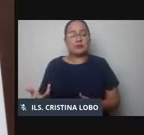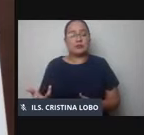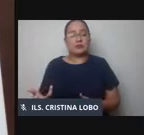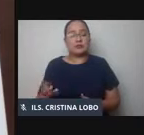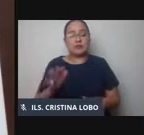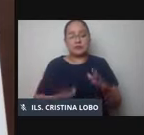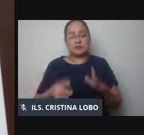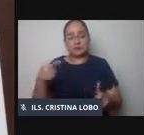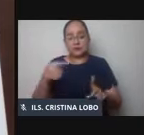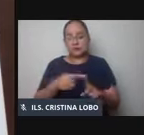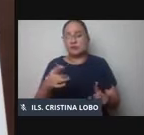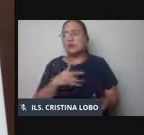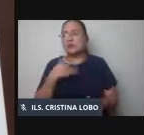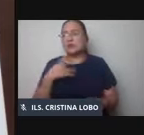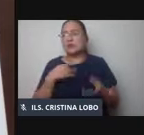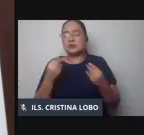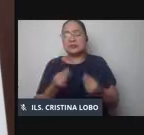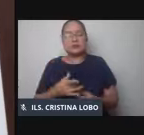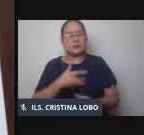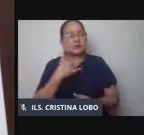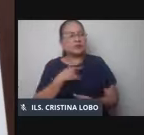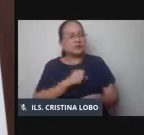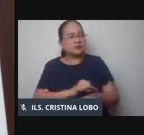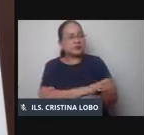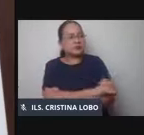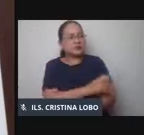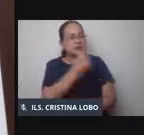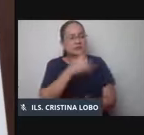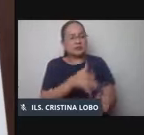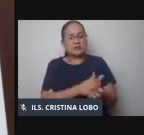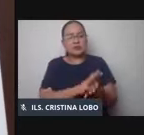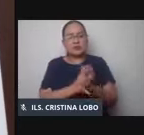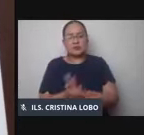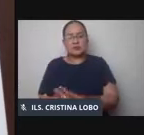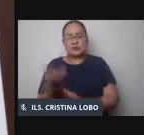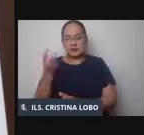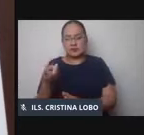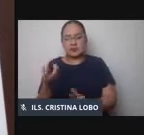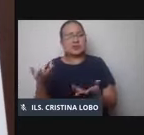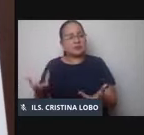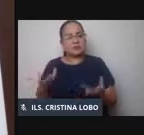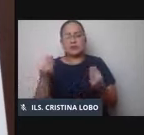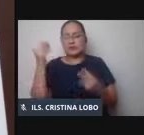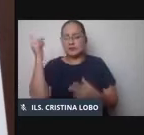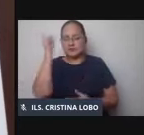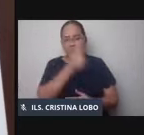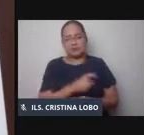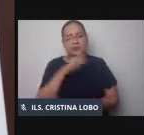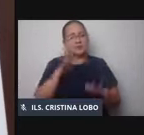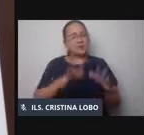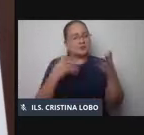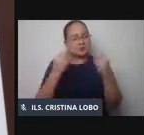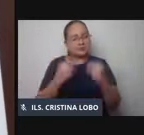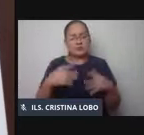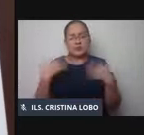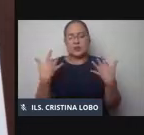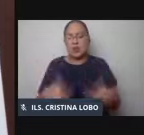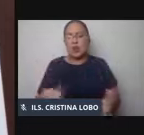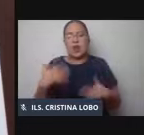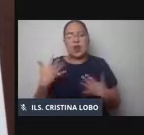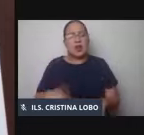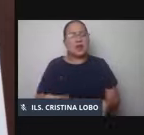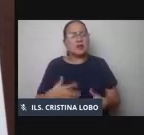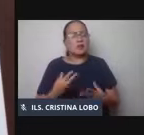esta sensación o esta emoción en este proceso doloroso. Porque además, quiero decirles que es muy doloroso el vivir con